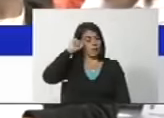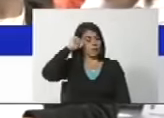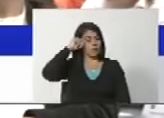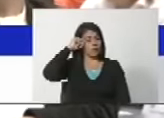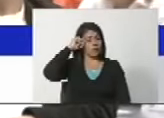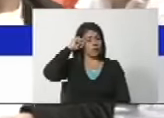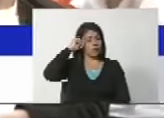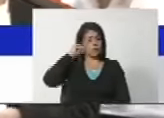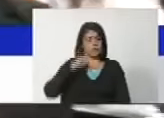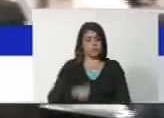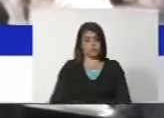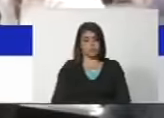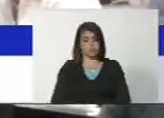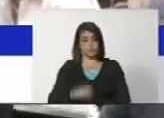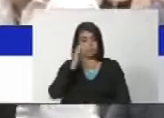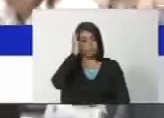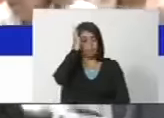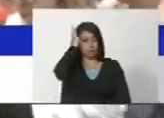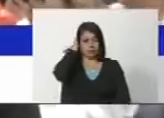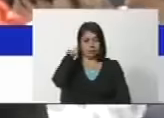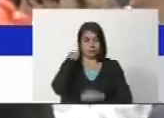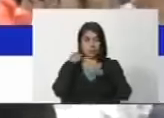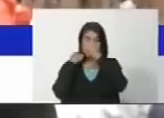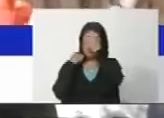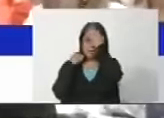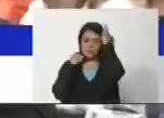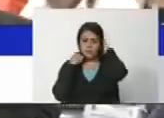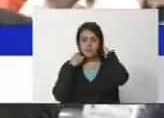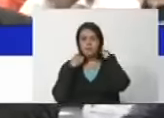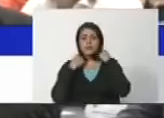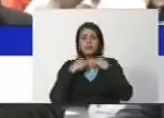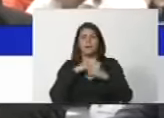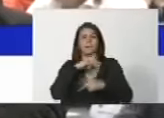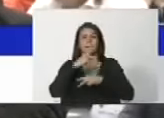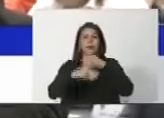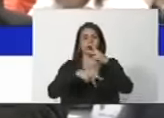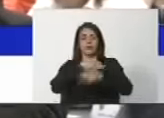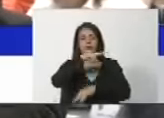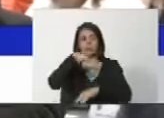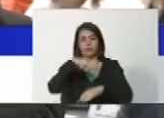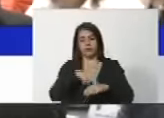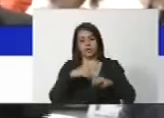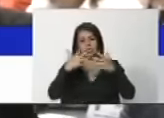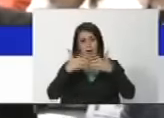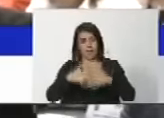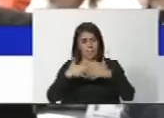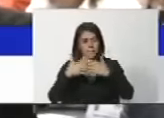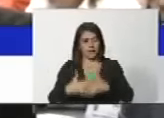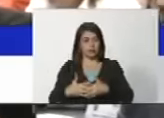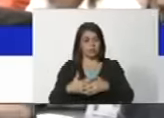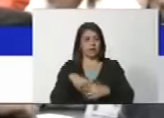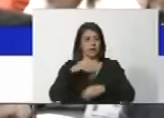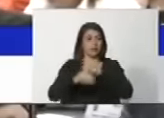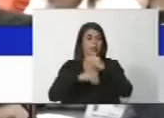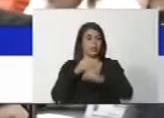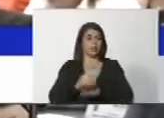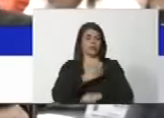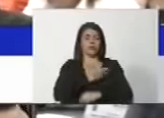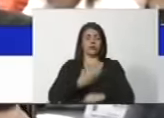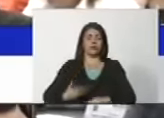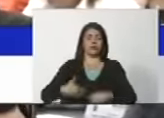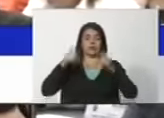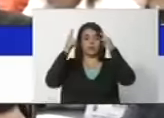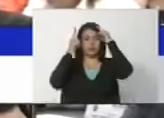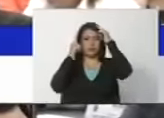recordándonos del proceso de renacionalización de la industria petrolera, ejecutado por el